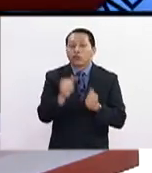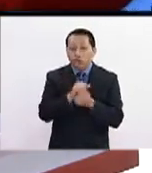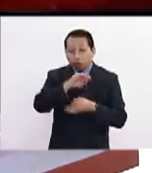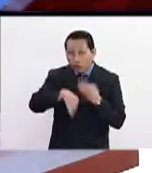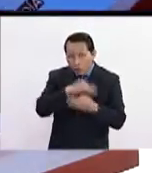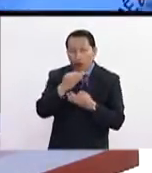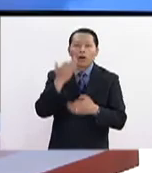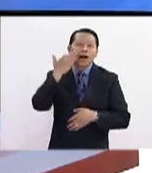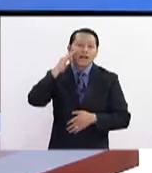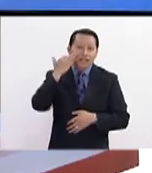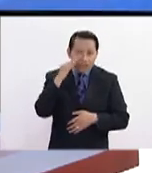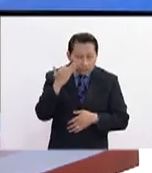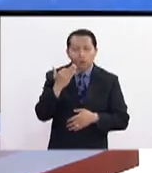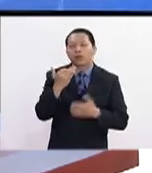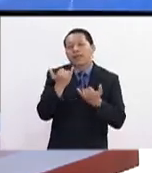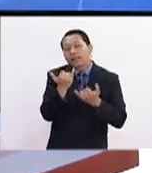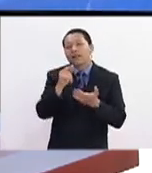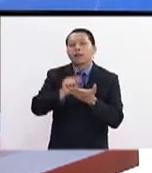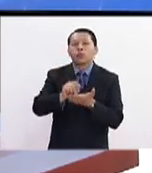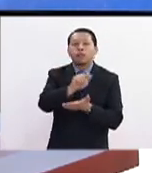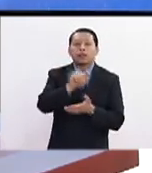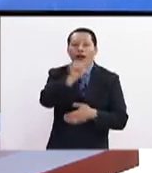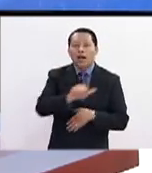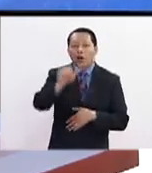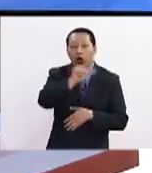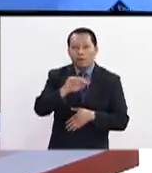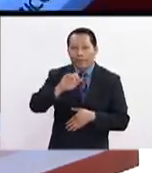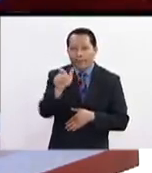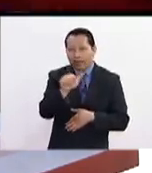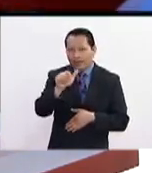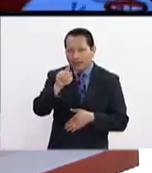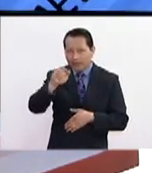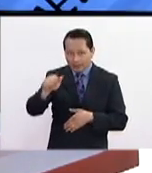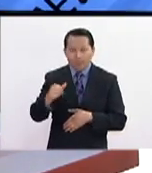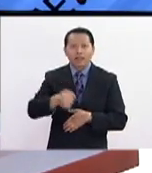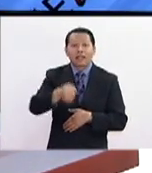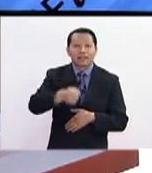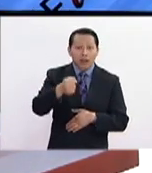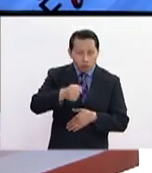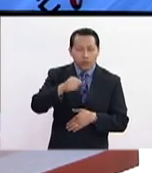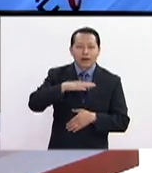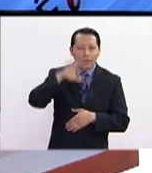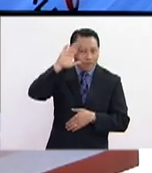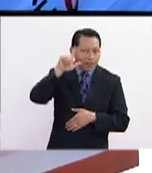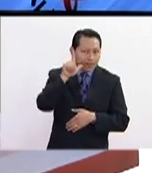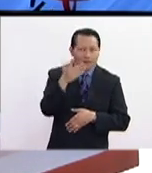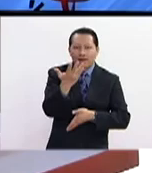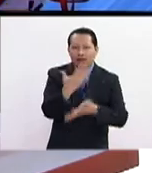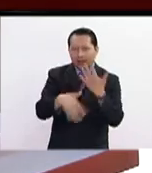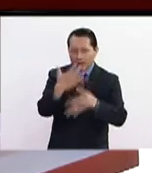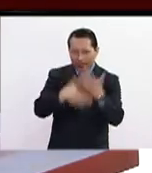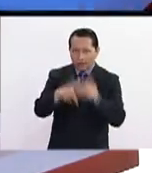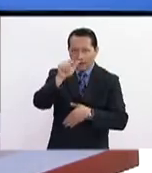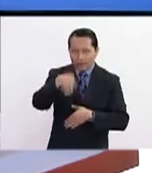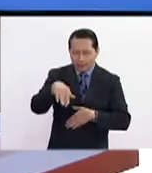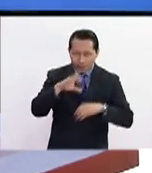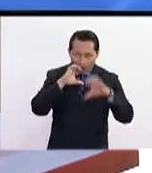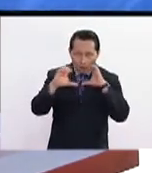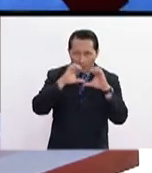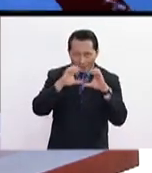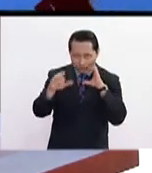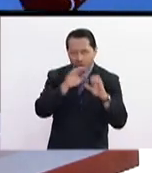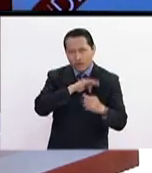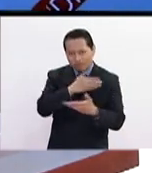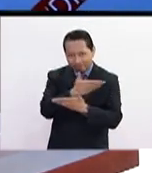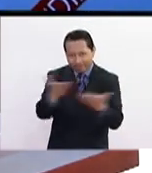Noticias México al Día y en Twitter en @MexAlDía. Saludo a Miguel González, quien se comunica con usted a través de la lengua de señas mexicana, y le